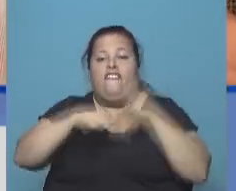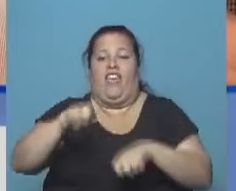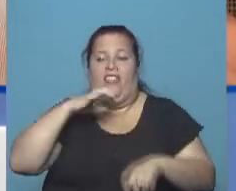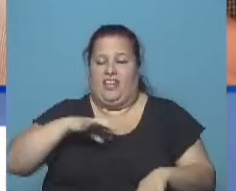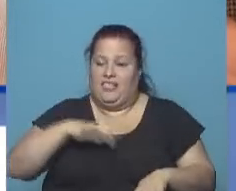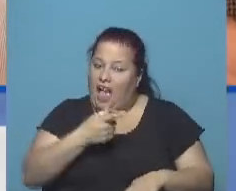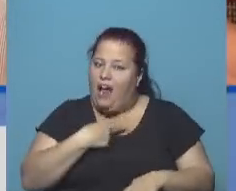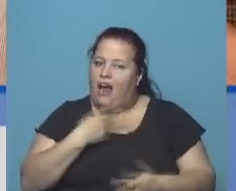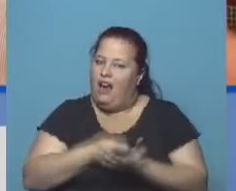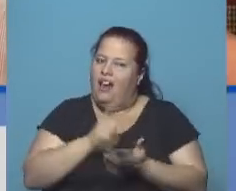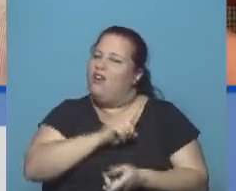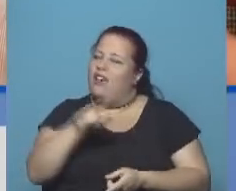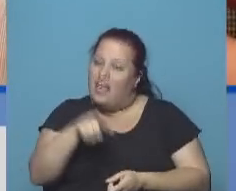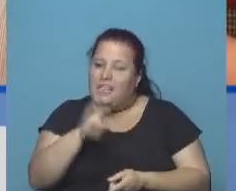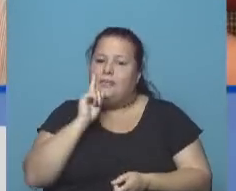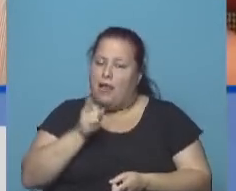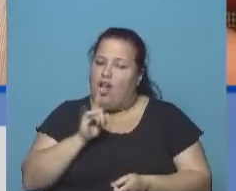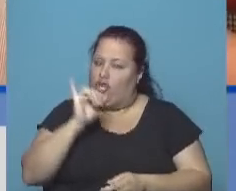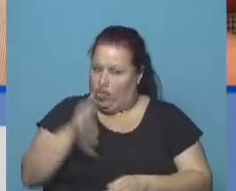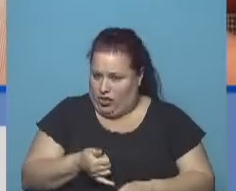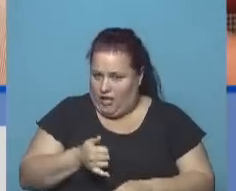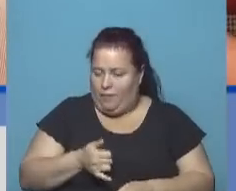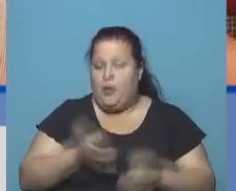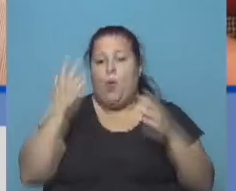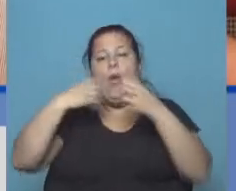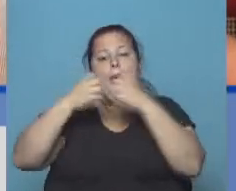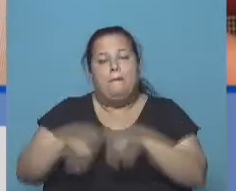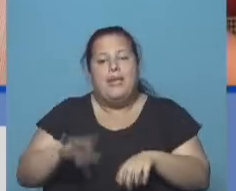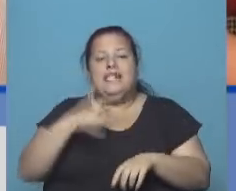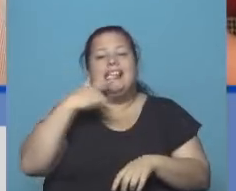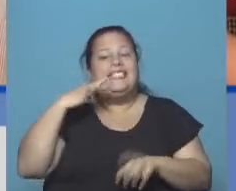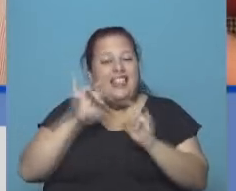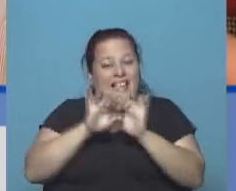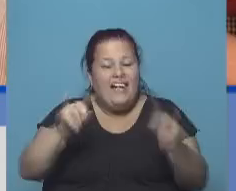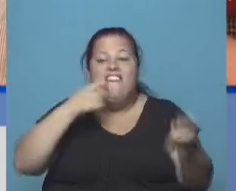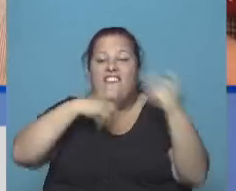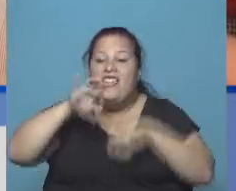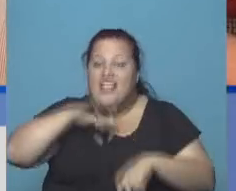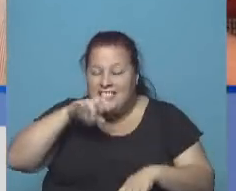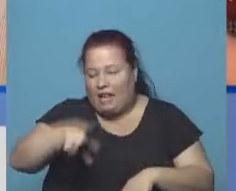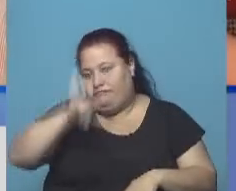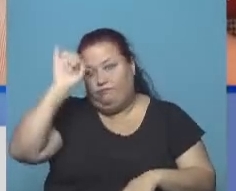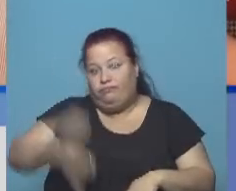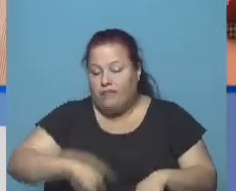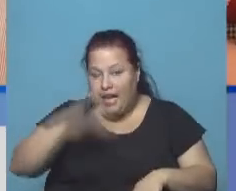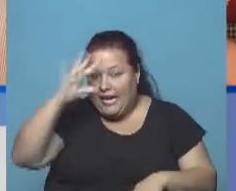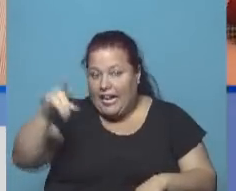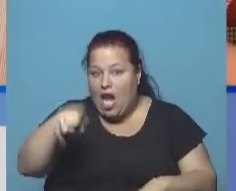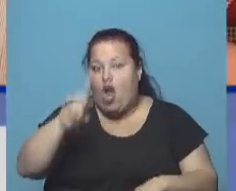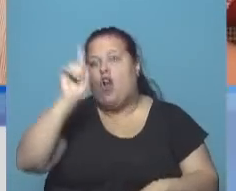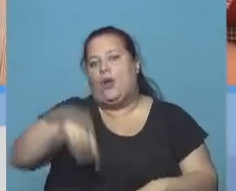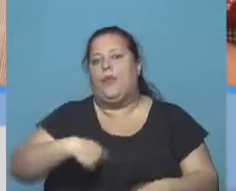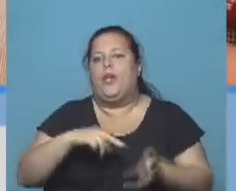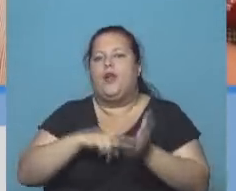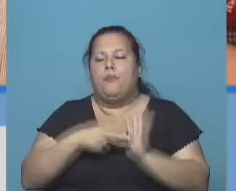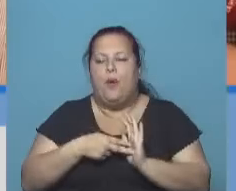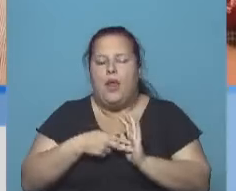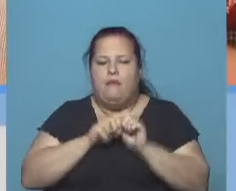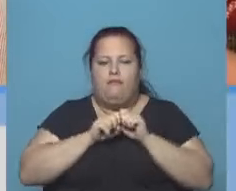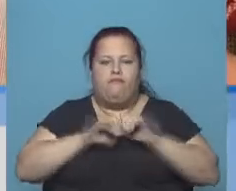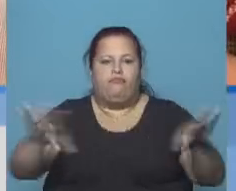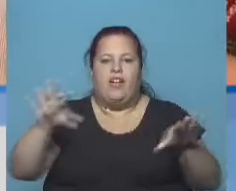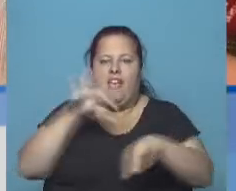en criterios discriminatorios, es decir, excluyendo a las personas por su condición y no por su conducta, eso ya de por sí nos va a dar más